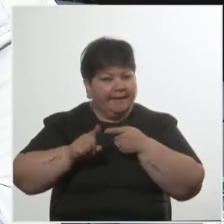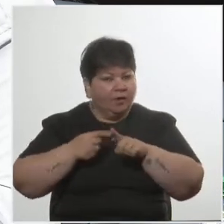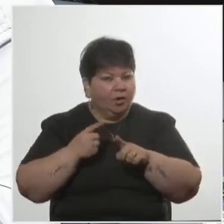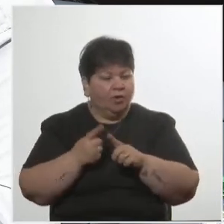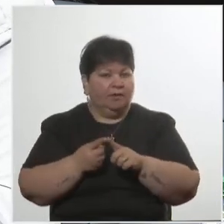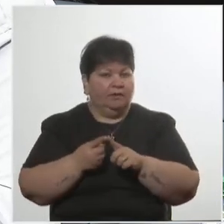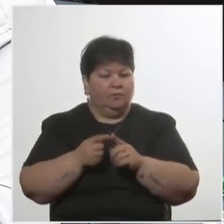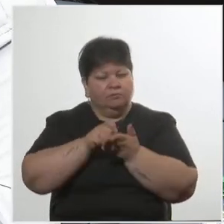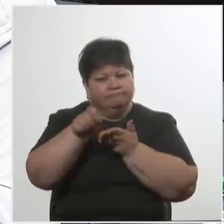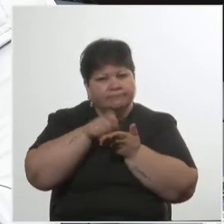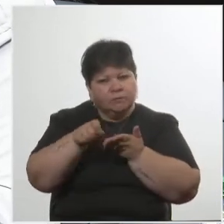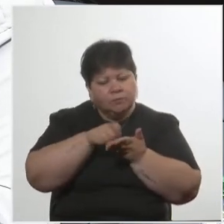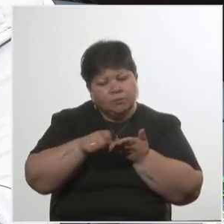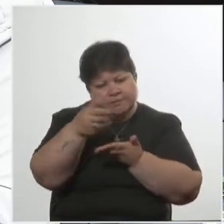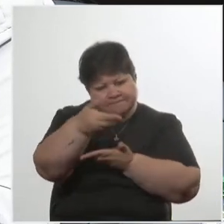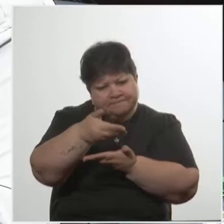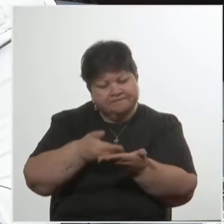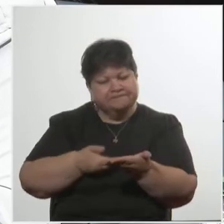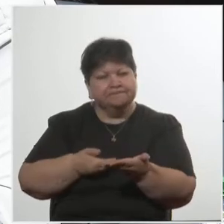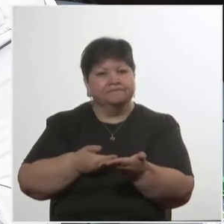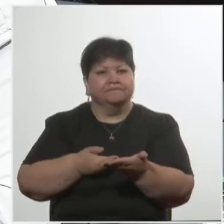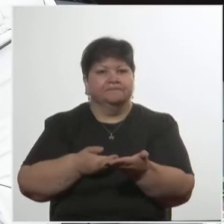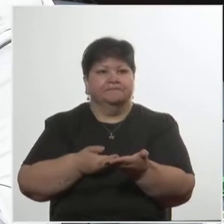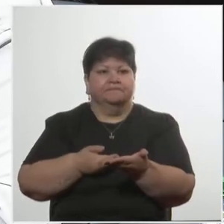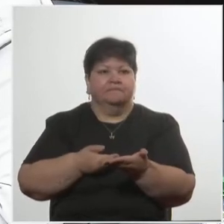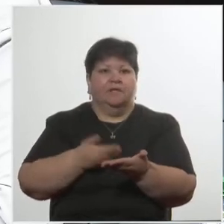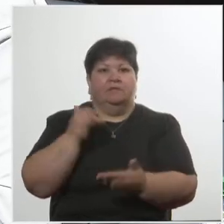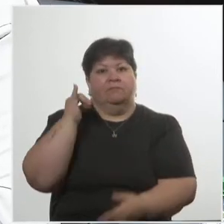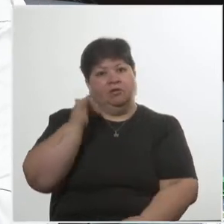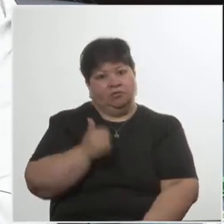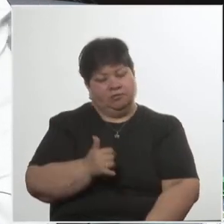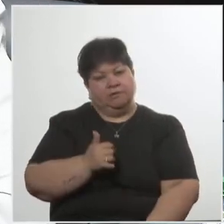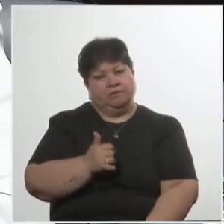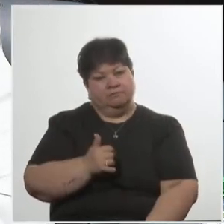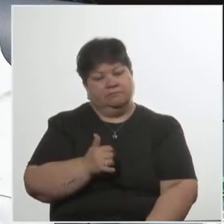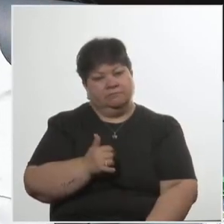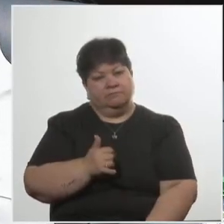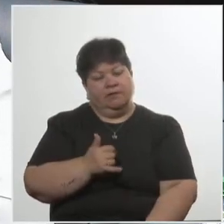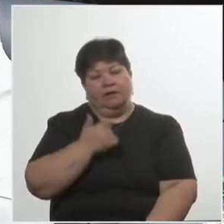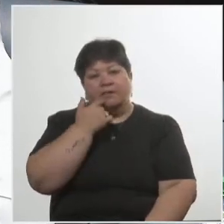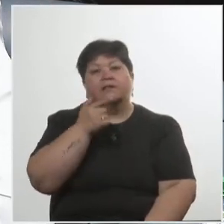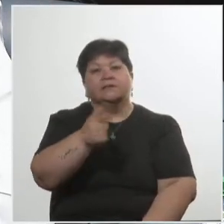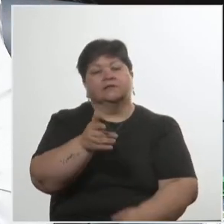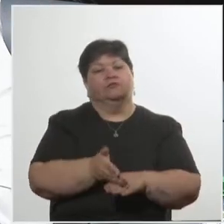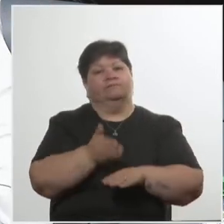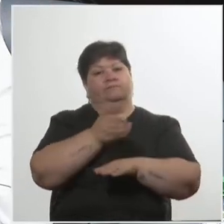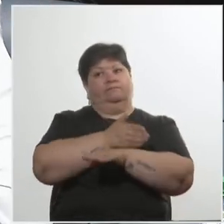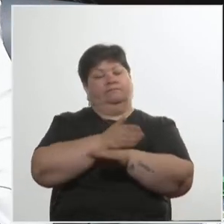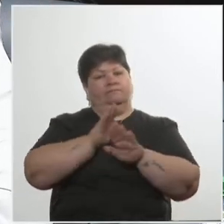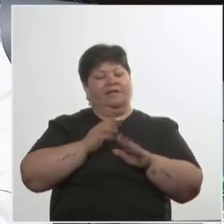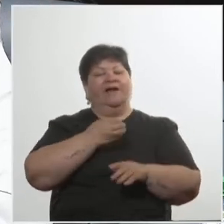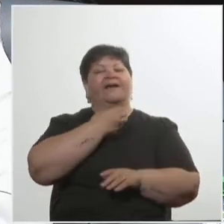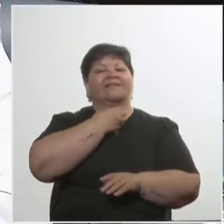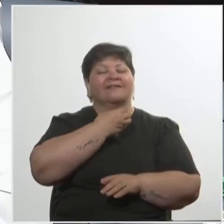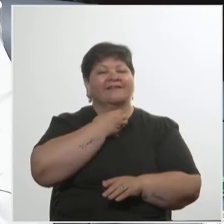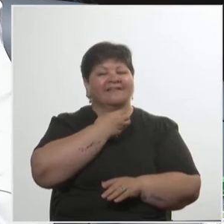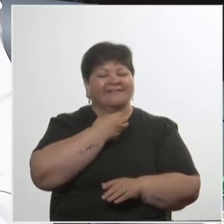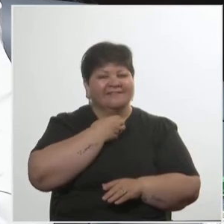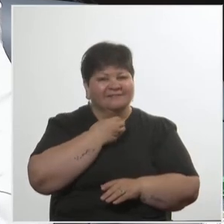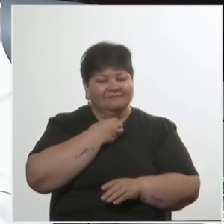batió la minuta pero sí ponemos una condición Yo creo que el senador Andrade ahora decía